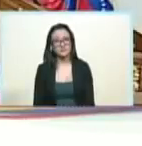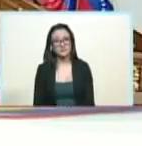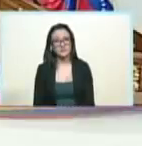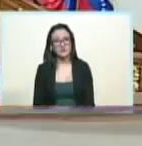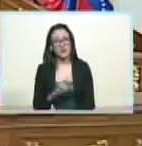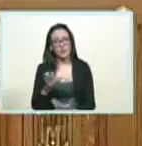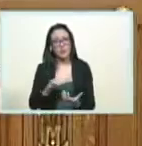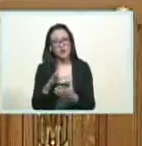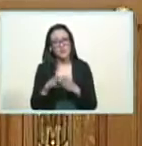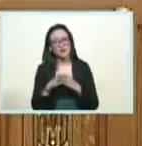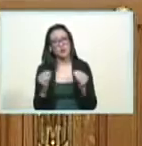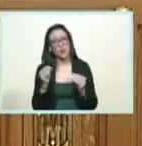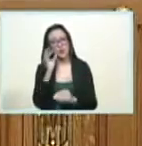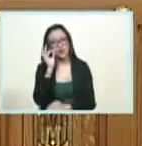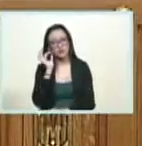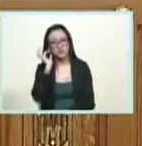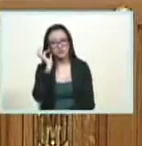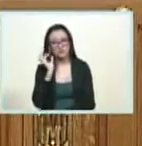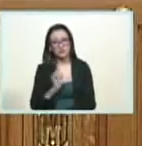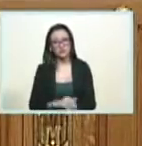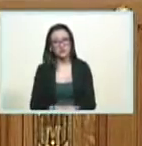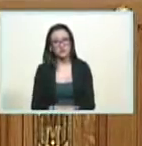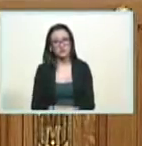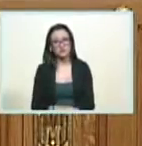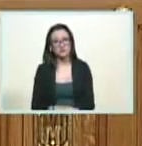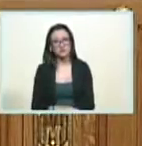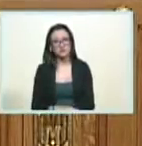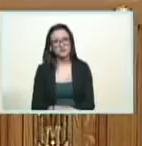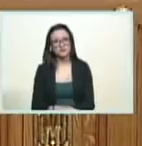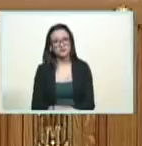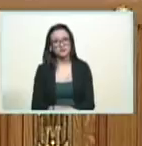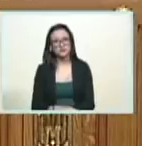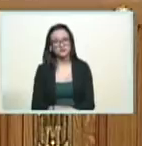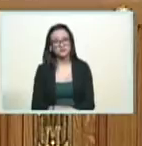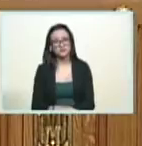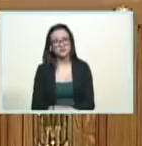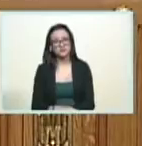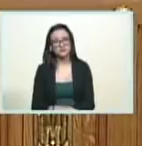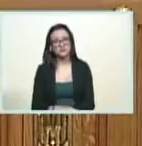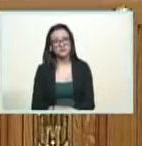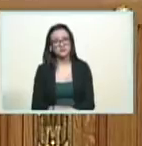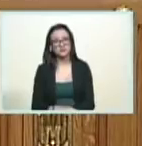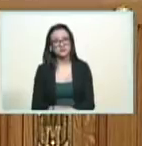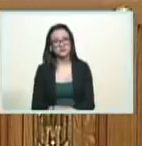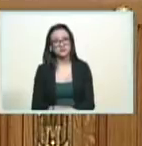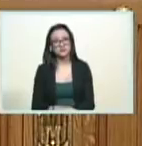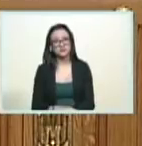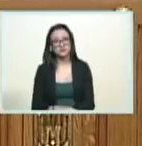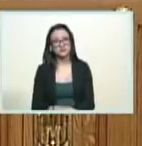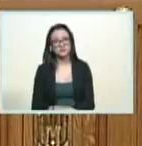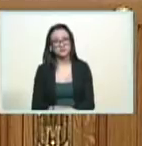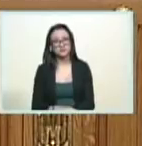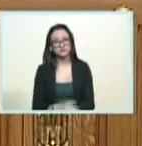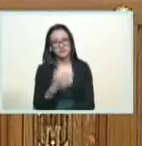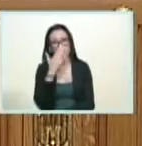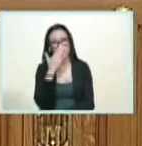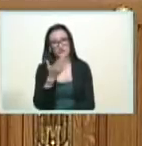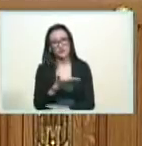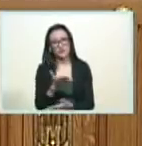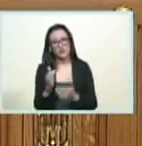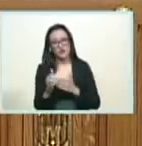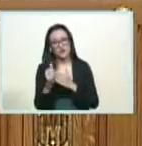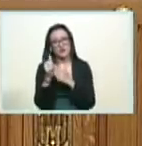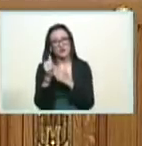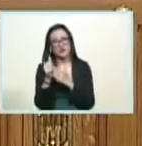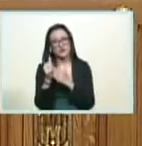Es un problema de todos y de todas, pero sobre todo, estando ante ustedes,